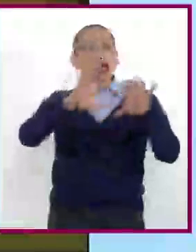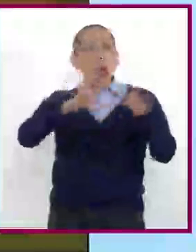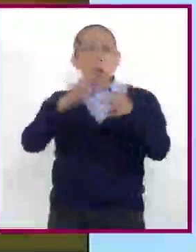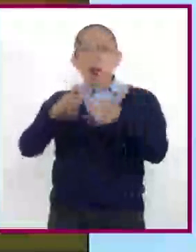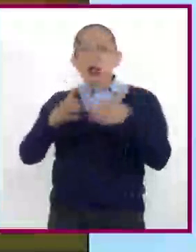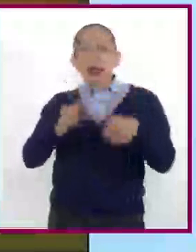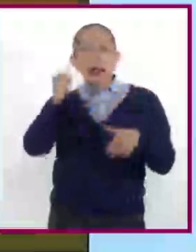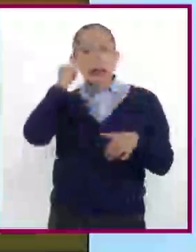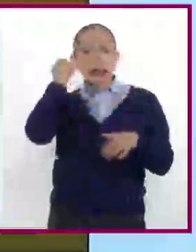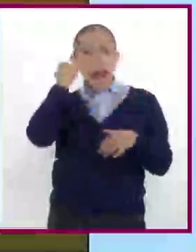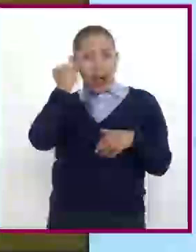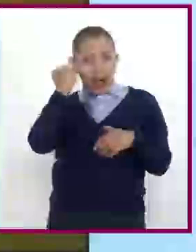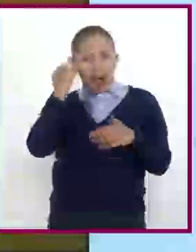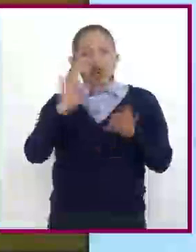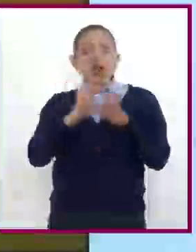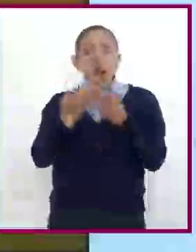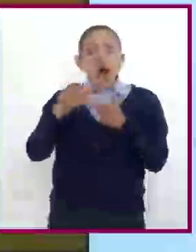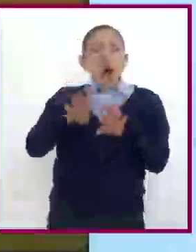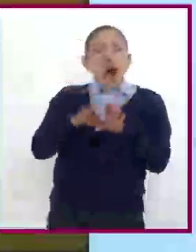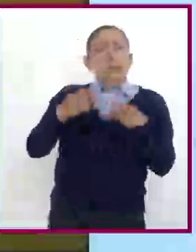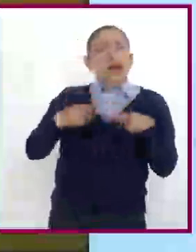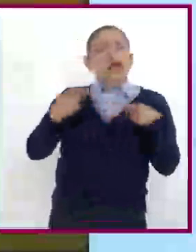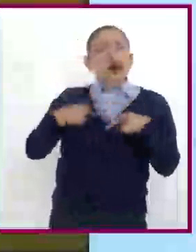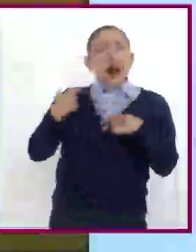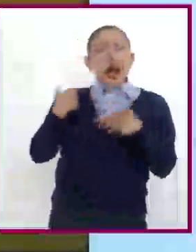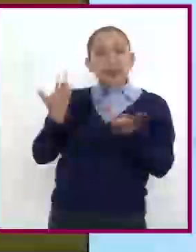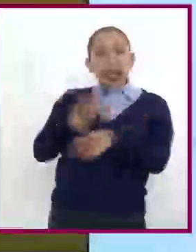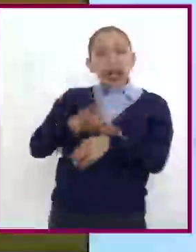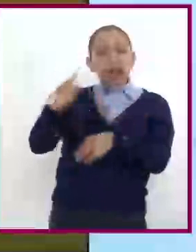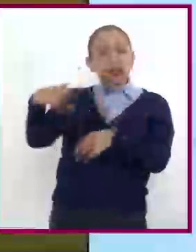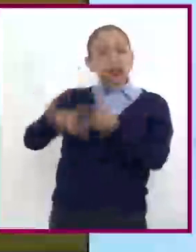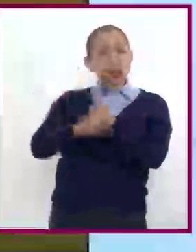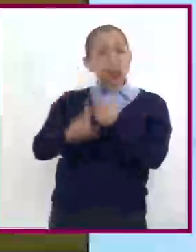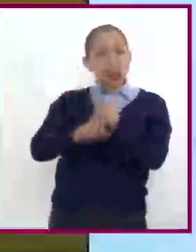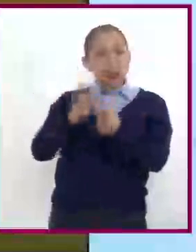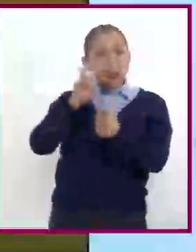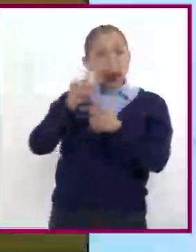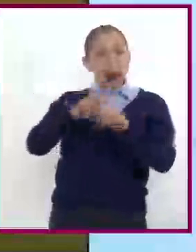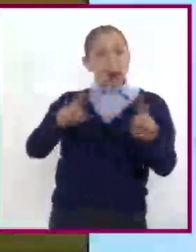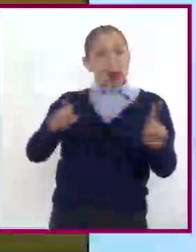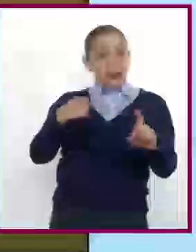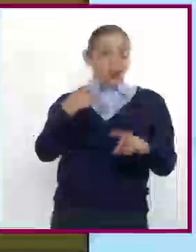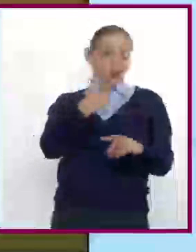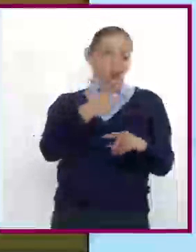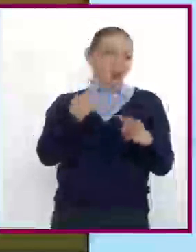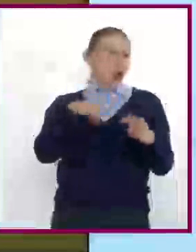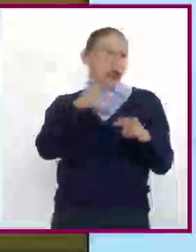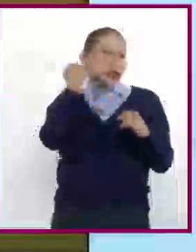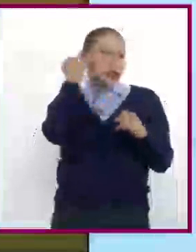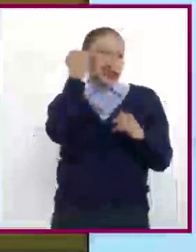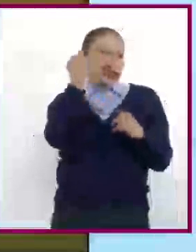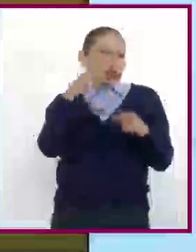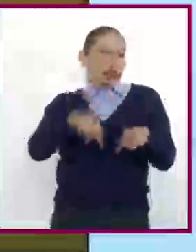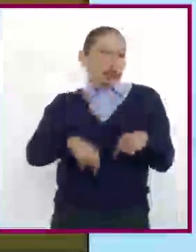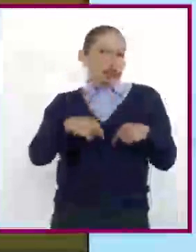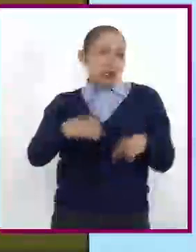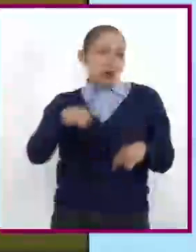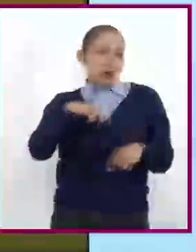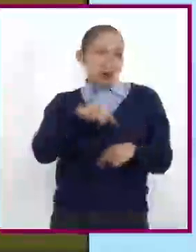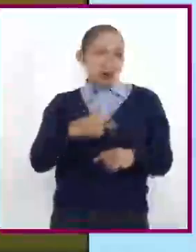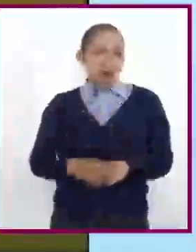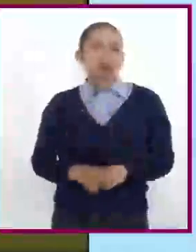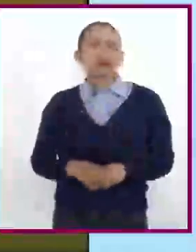comunidades. Las formas en que los personajes resuelven esas situaciones pueden ser diferentes a las que hubiéramos imaginado o propuesto